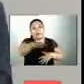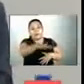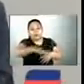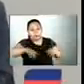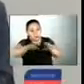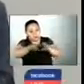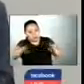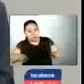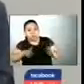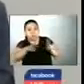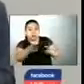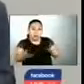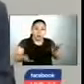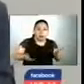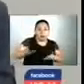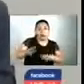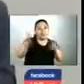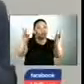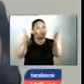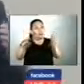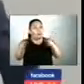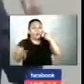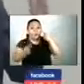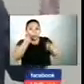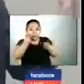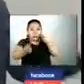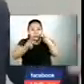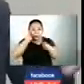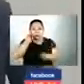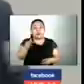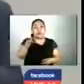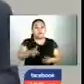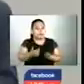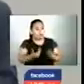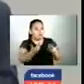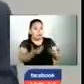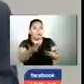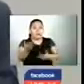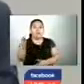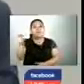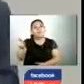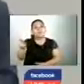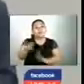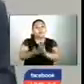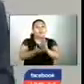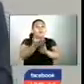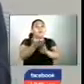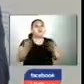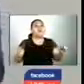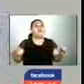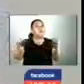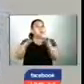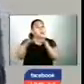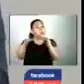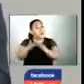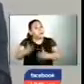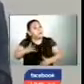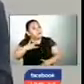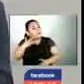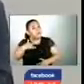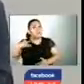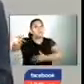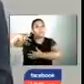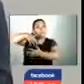servicios como estos, servicios turísticos, que no solamente van a beneficiar la economía de nuestro país, sino que además van a fomentar el